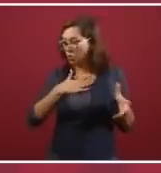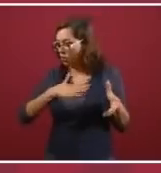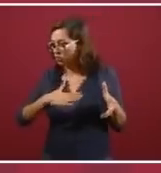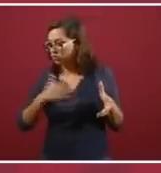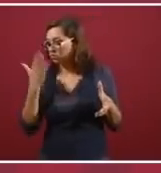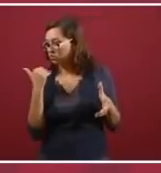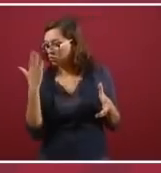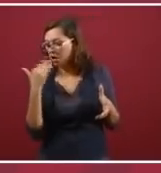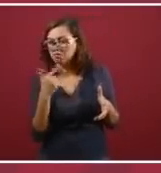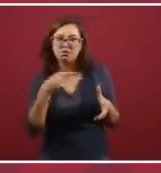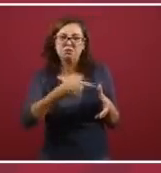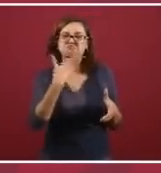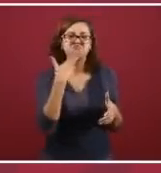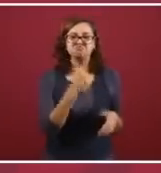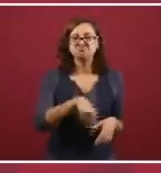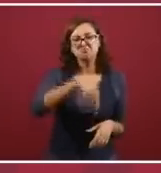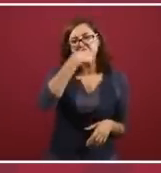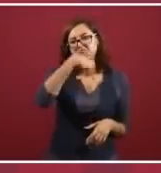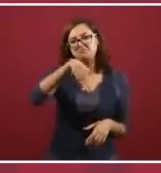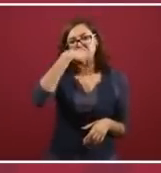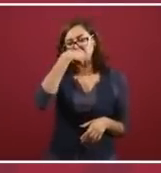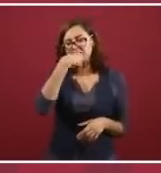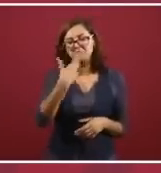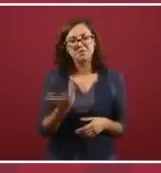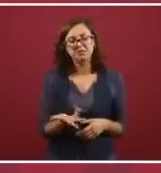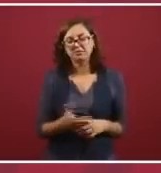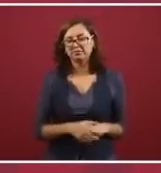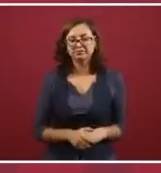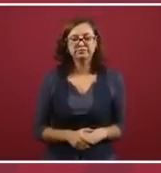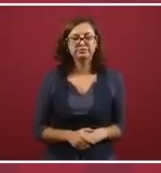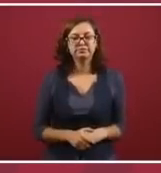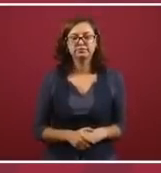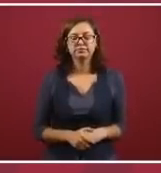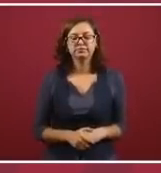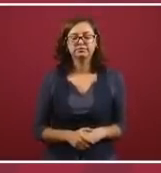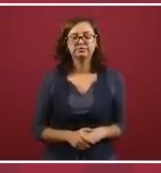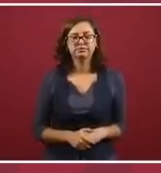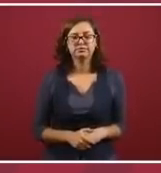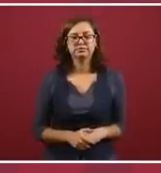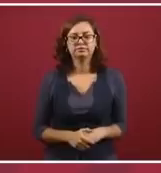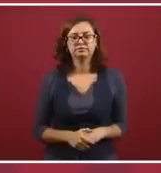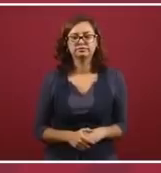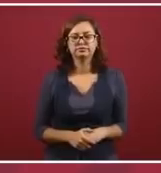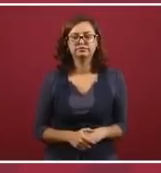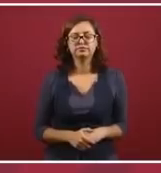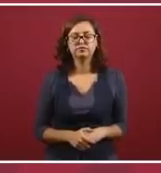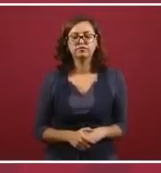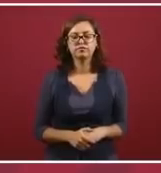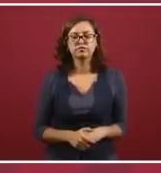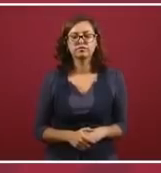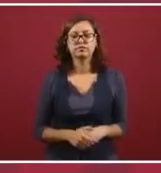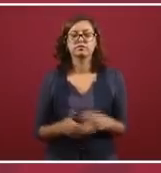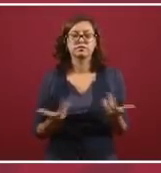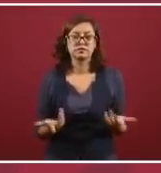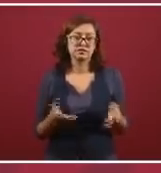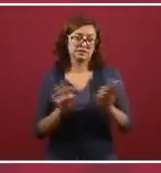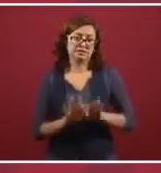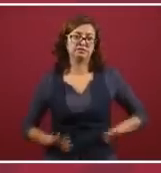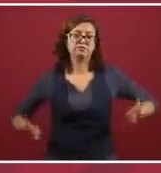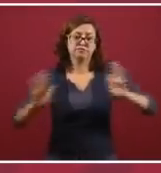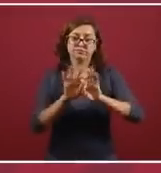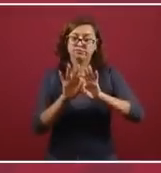es retroceso, es que se pueda generar más